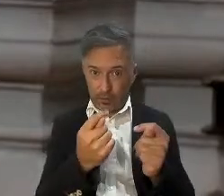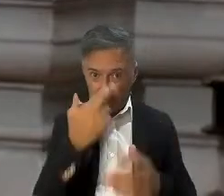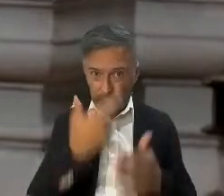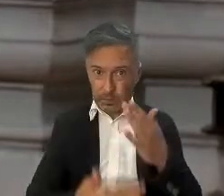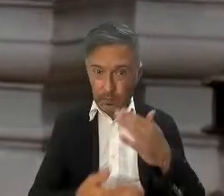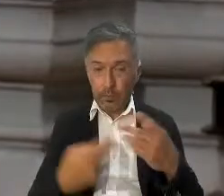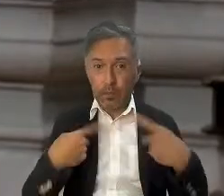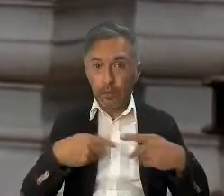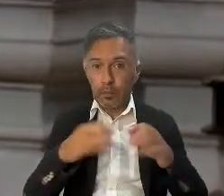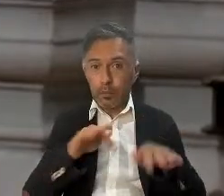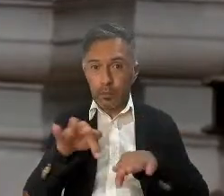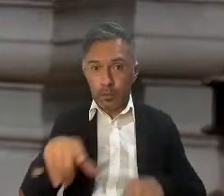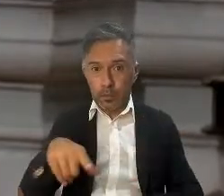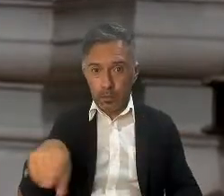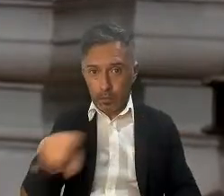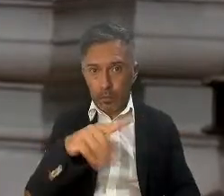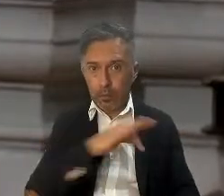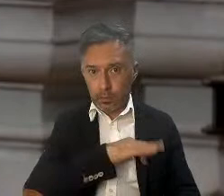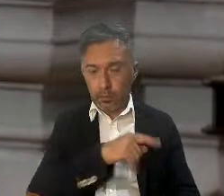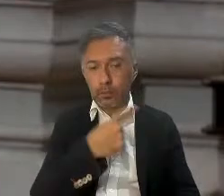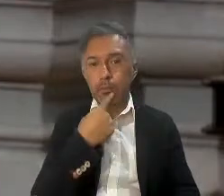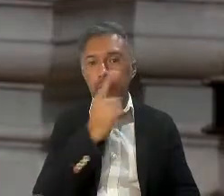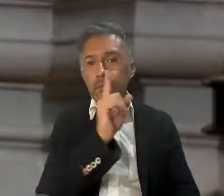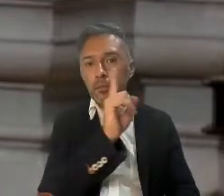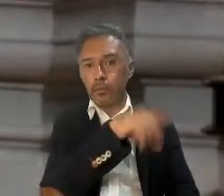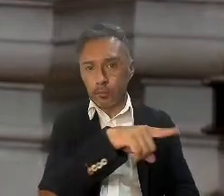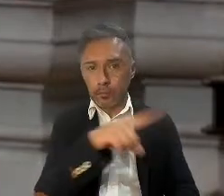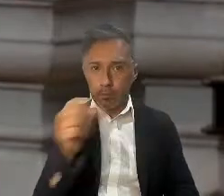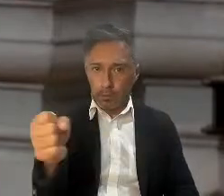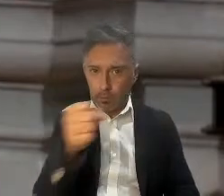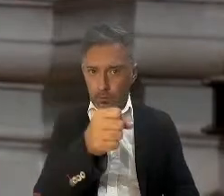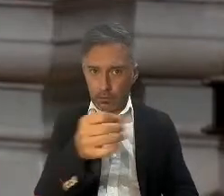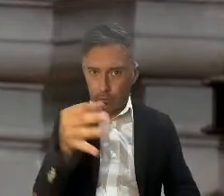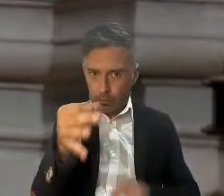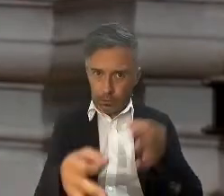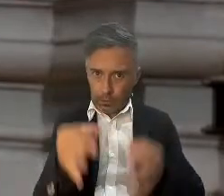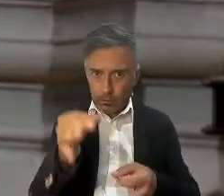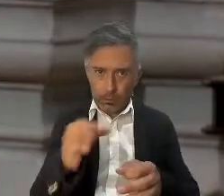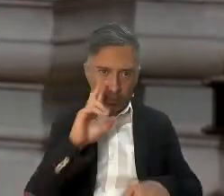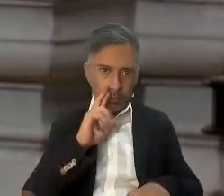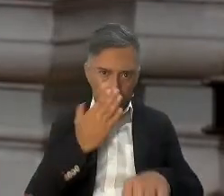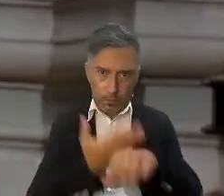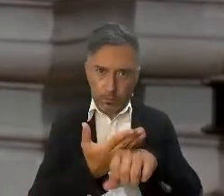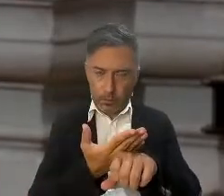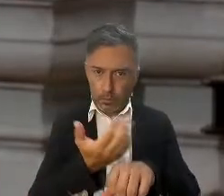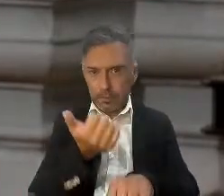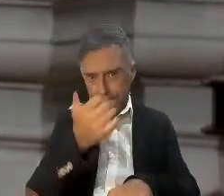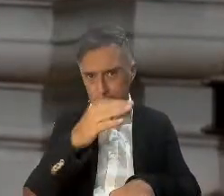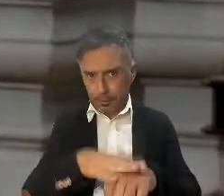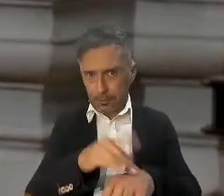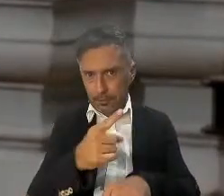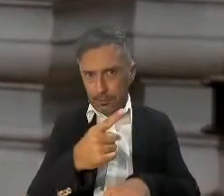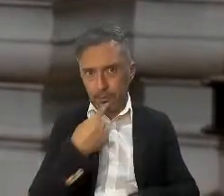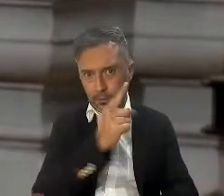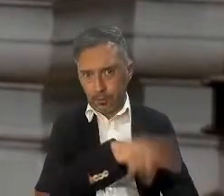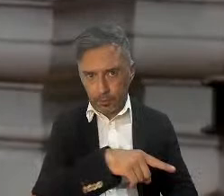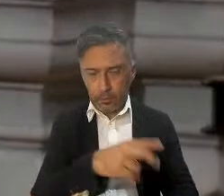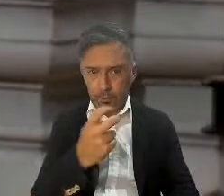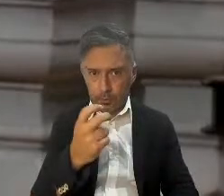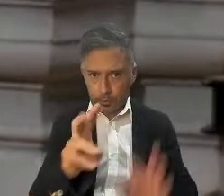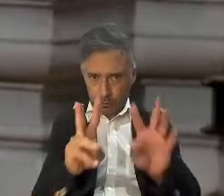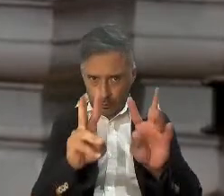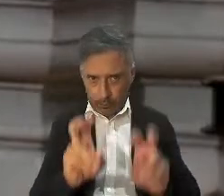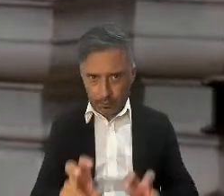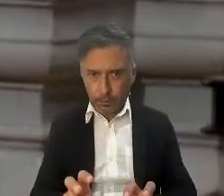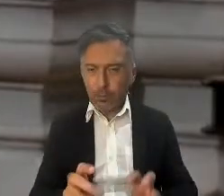a procedimiento de responsabilidad administrativa en ese orden de ideas se establecerá la regla de